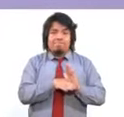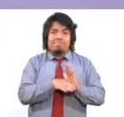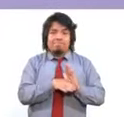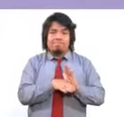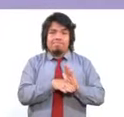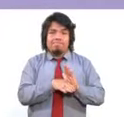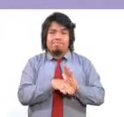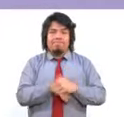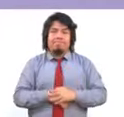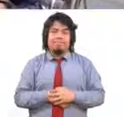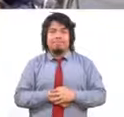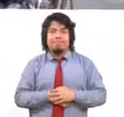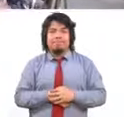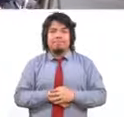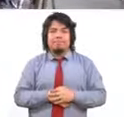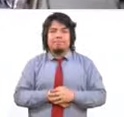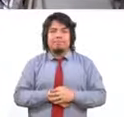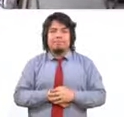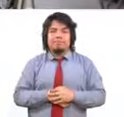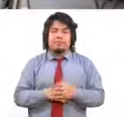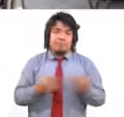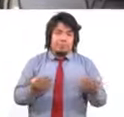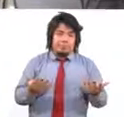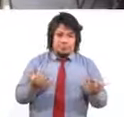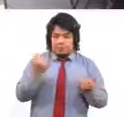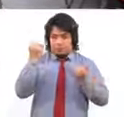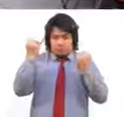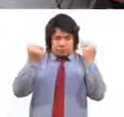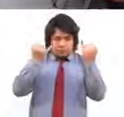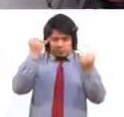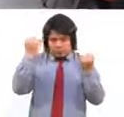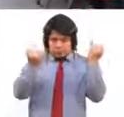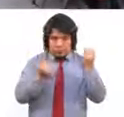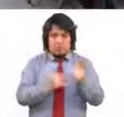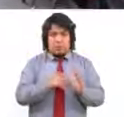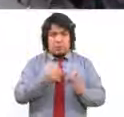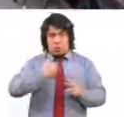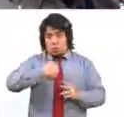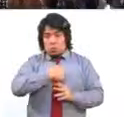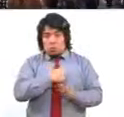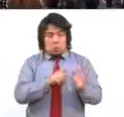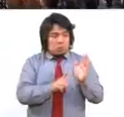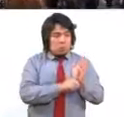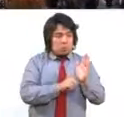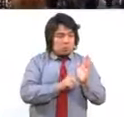Si no se hubiera decretado la alerta,